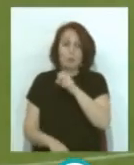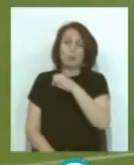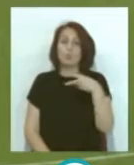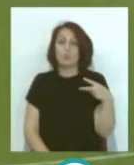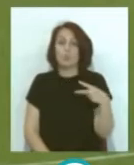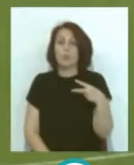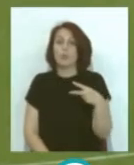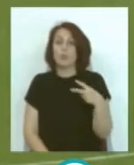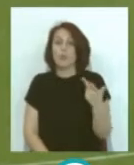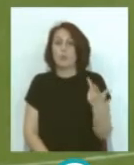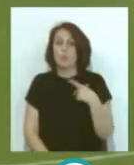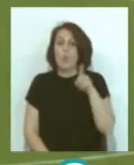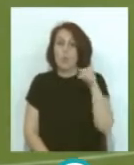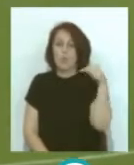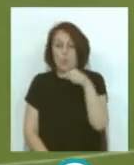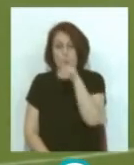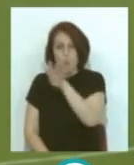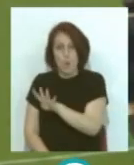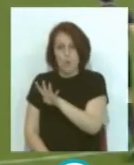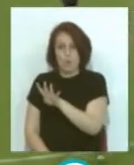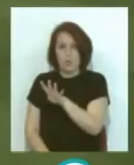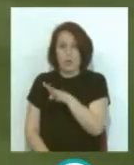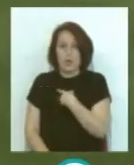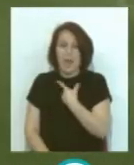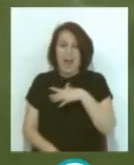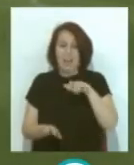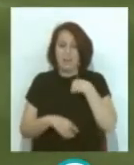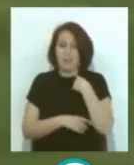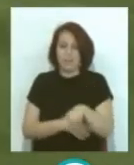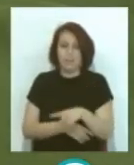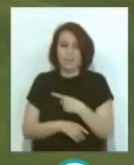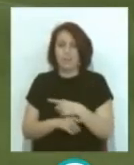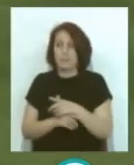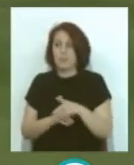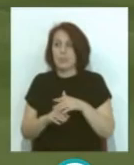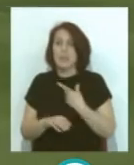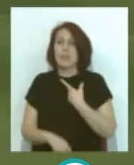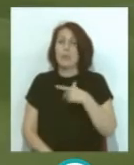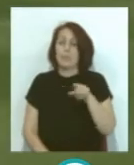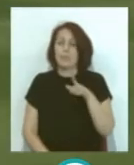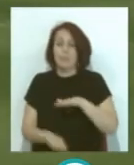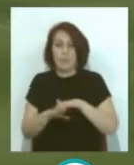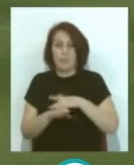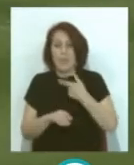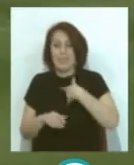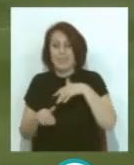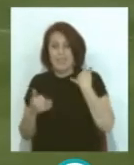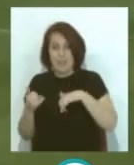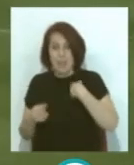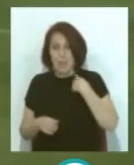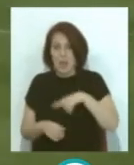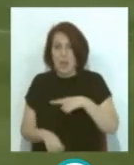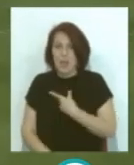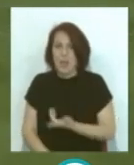resultado de 1-4 que caía el equipo amarillo. Sí, un rival que cayó a última hora de luchar por otra cosa que no por